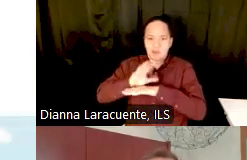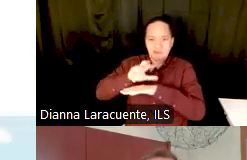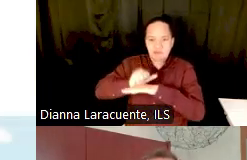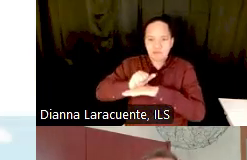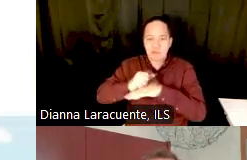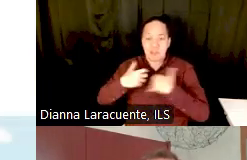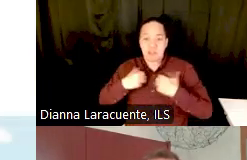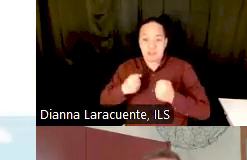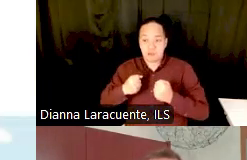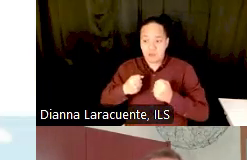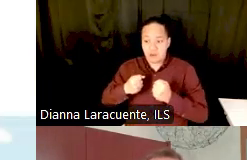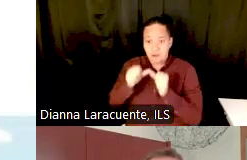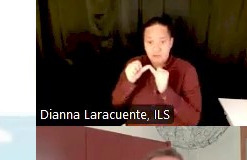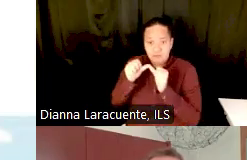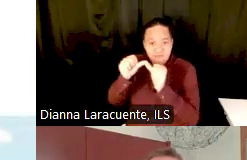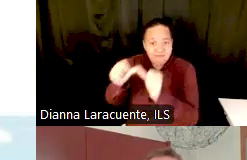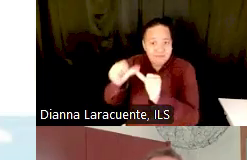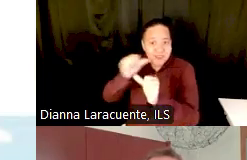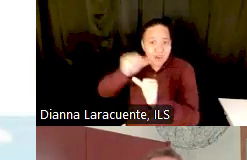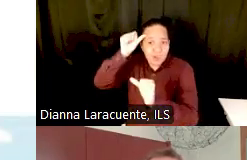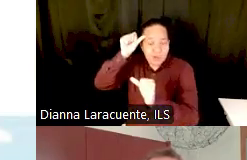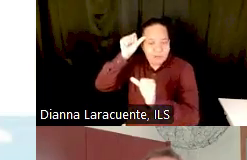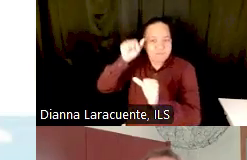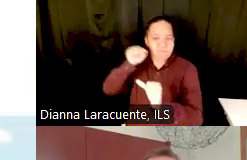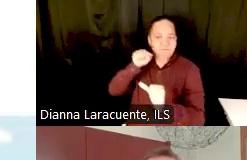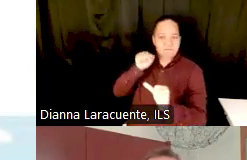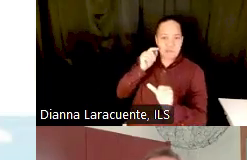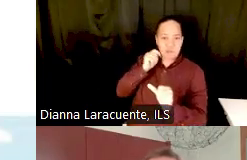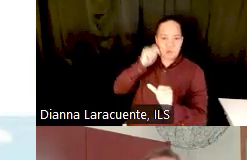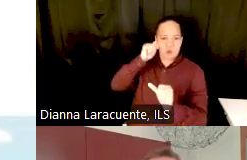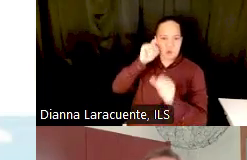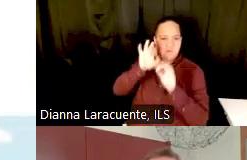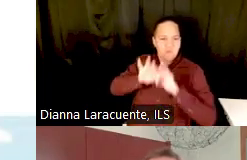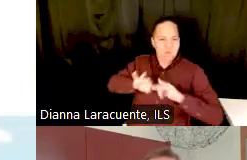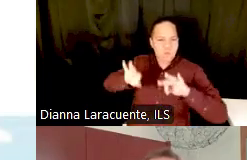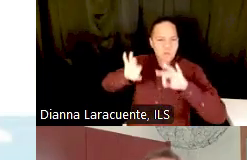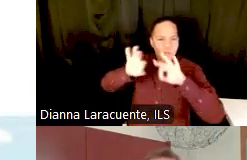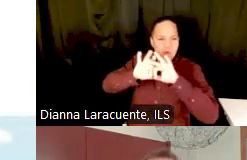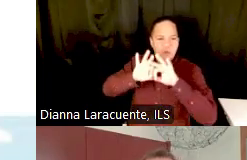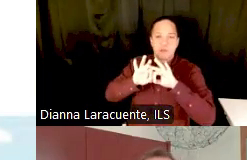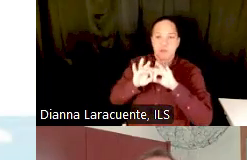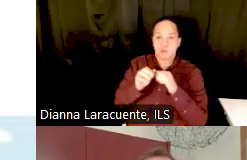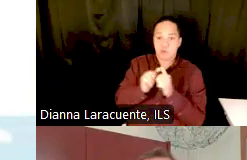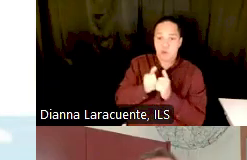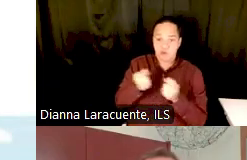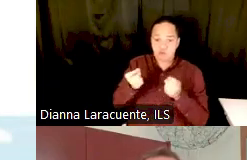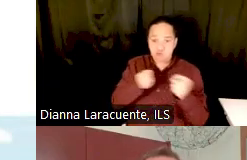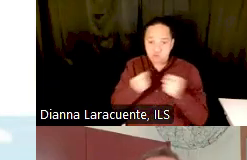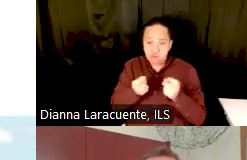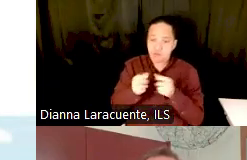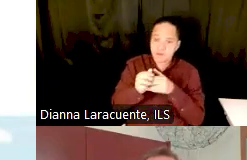la adultez. Así que en la adolescencia es sumamente importante cómo podemos dirigir y redirigir